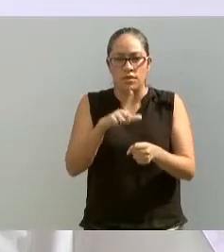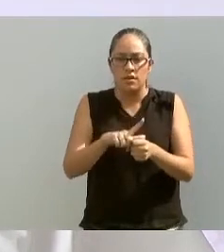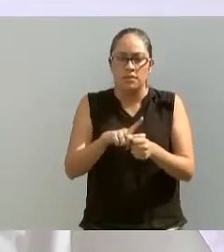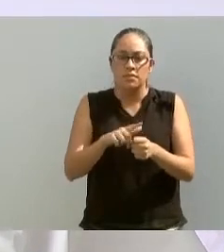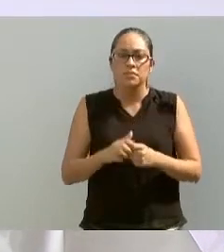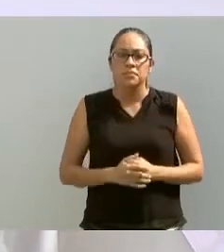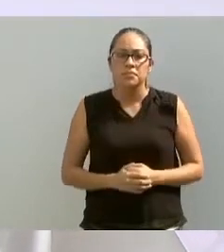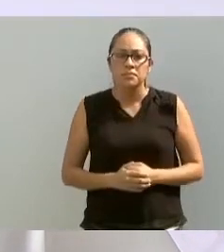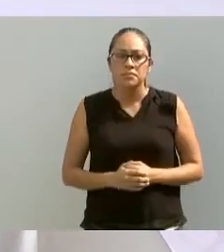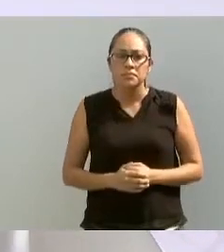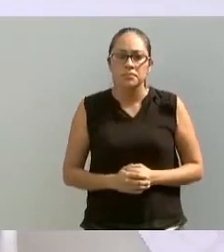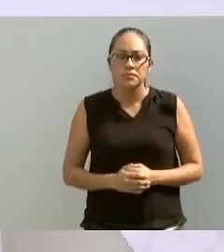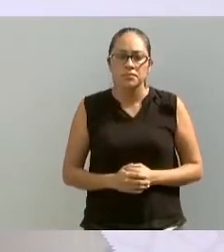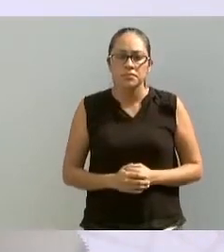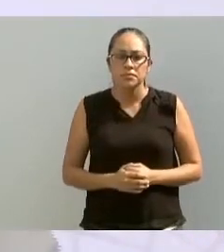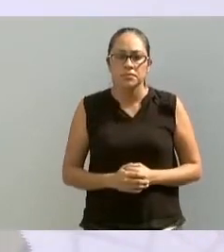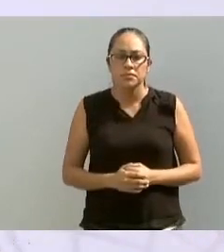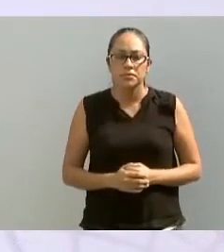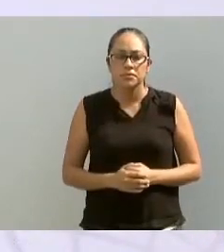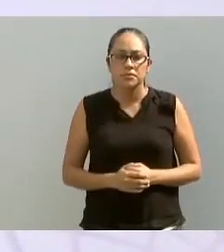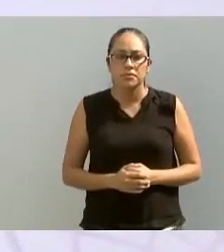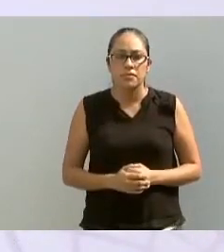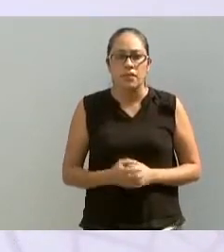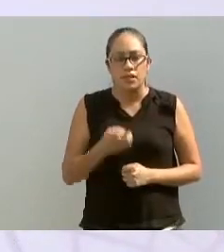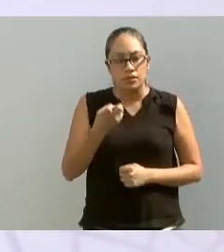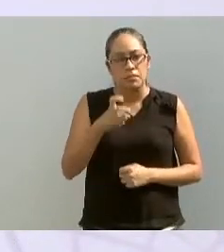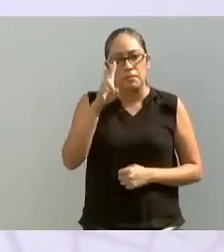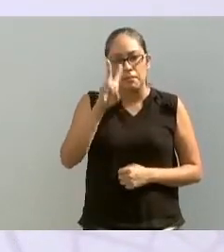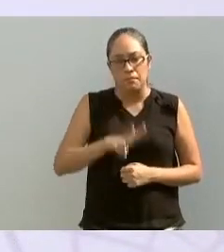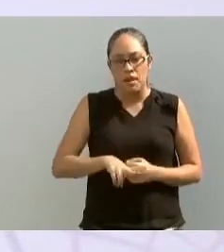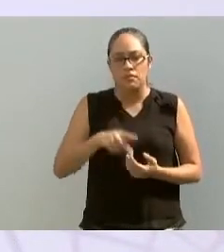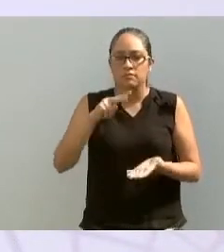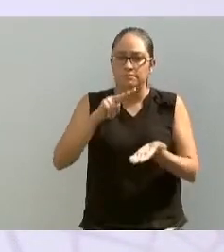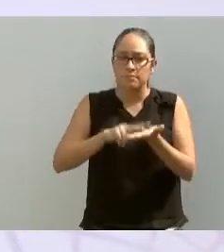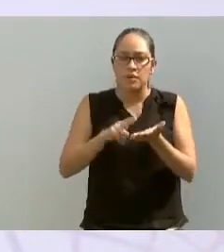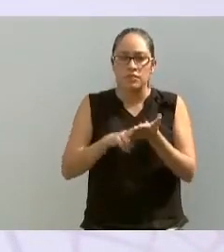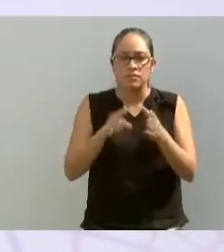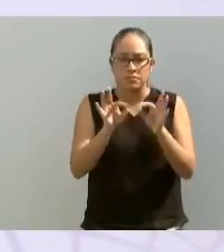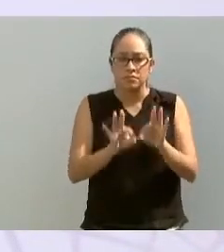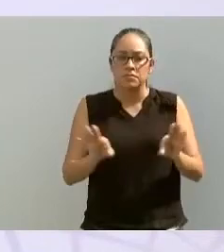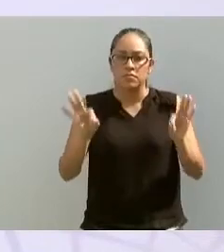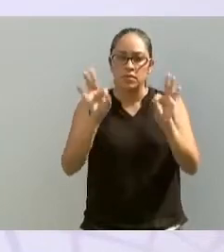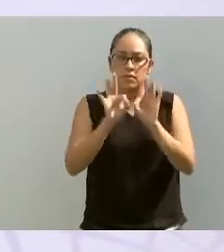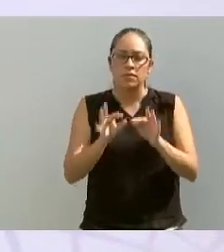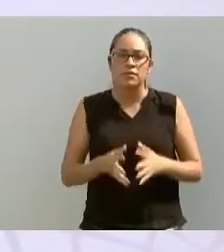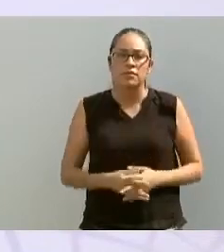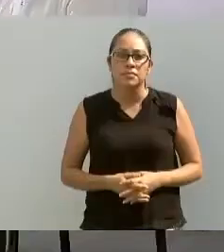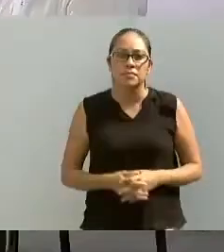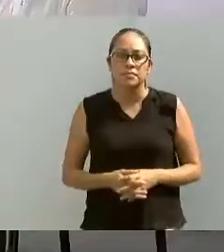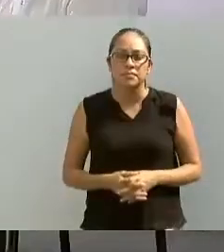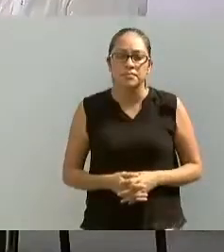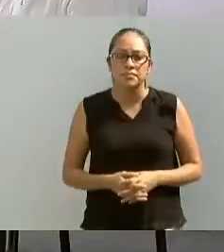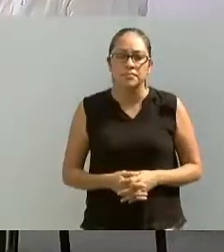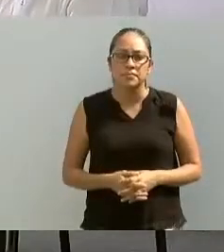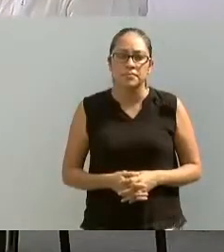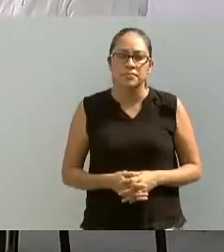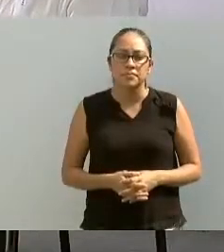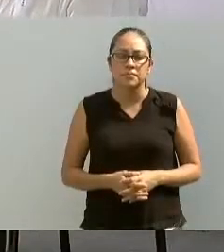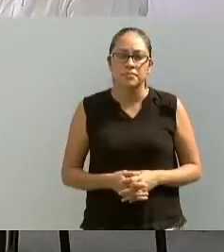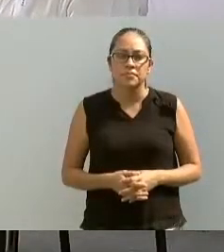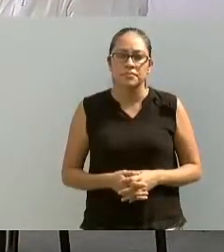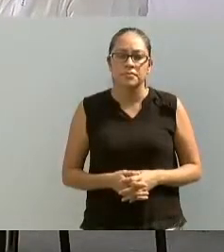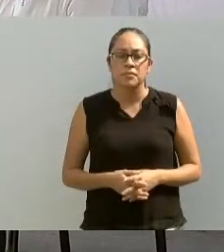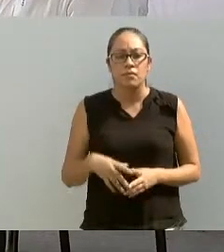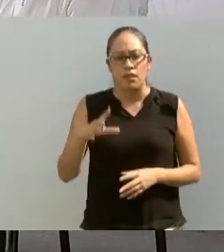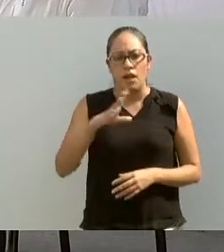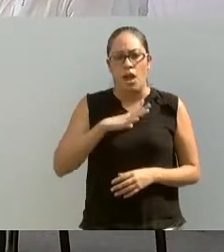Es un baluarte que se tiene, a diferencia de lo que sucede